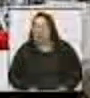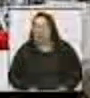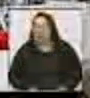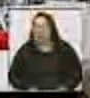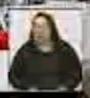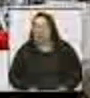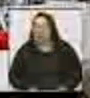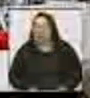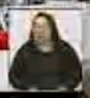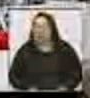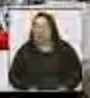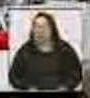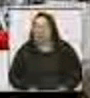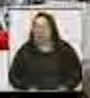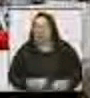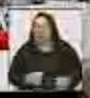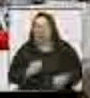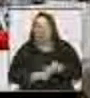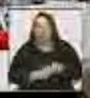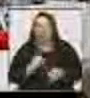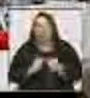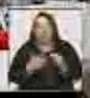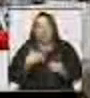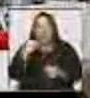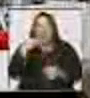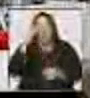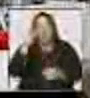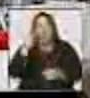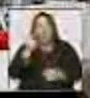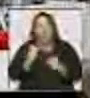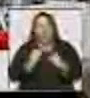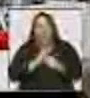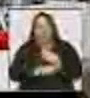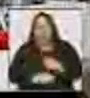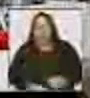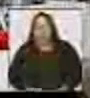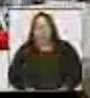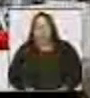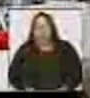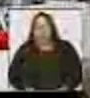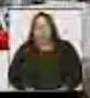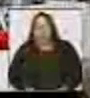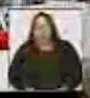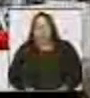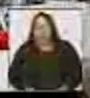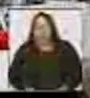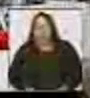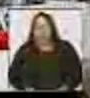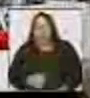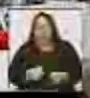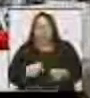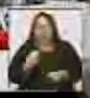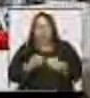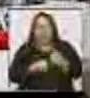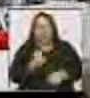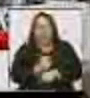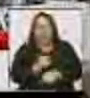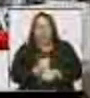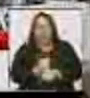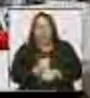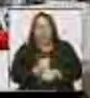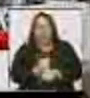sociedad sobre cómo aseguramos a nuestros adultos mayores en el país y aseguramos, además, que la gente que aporta y